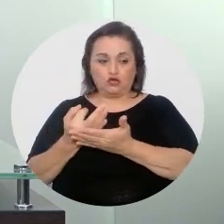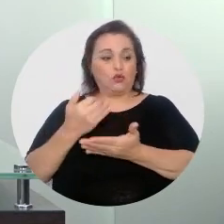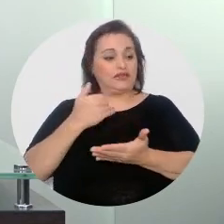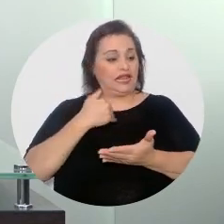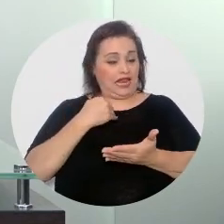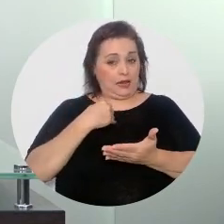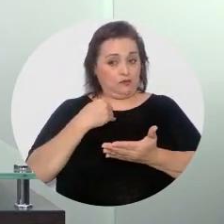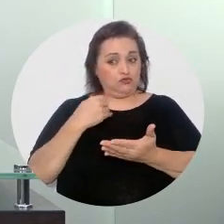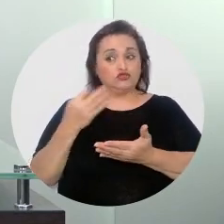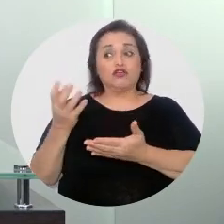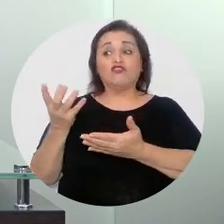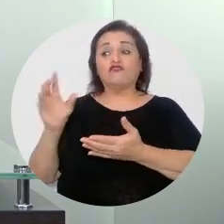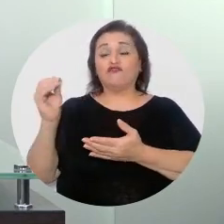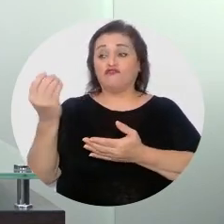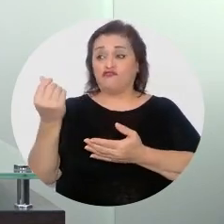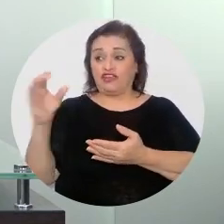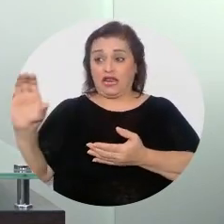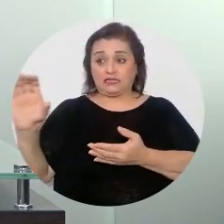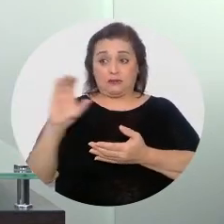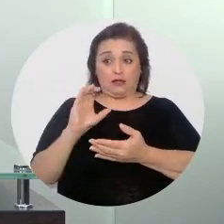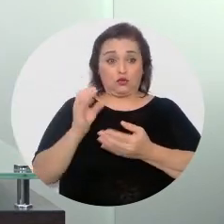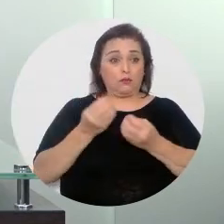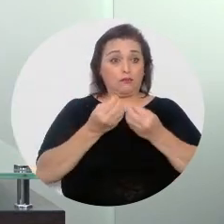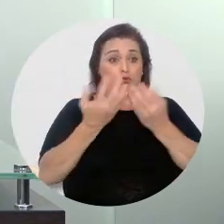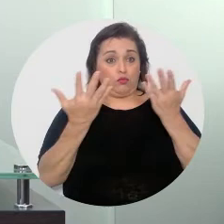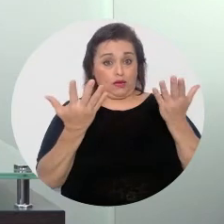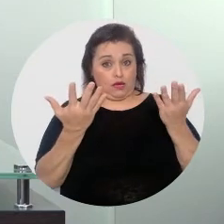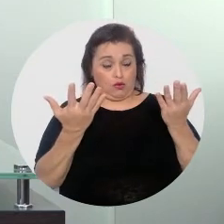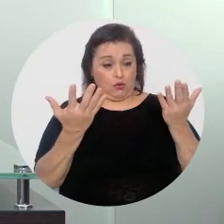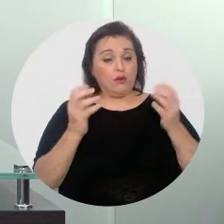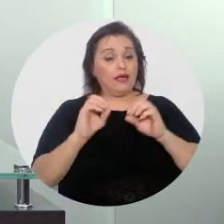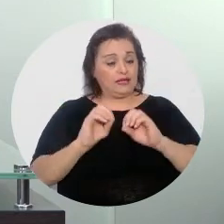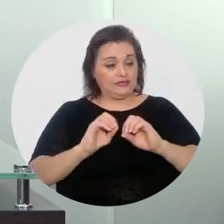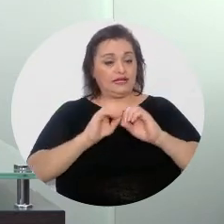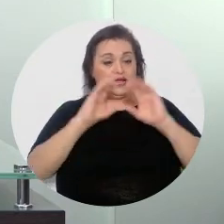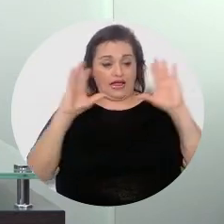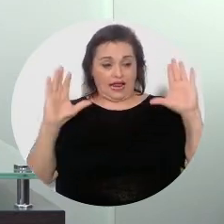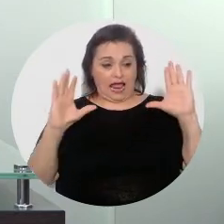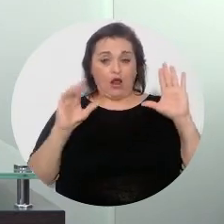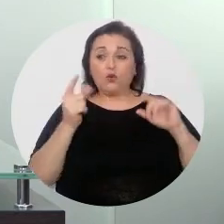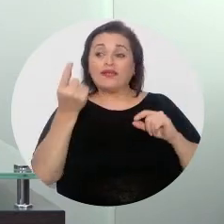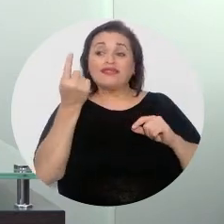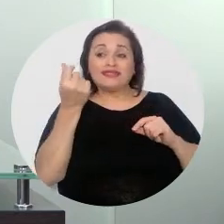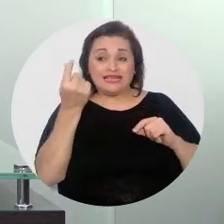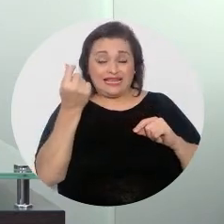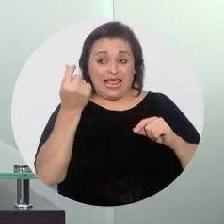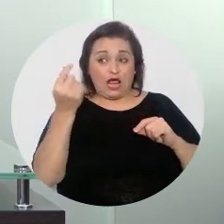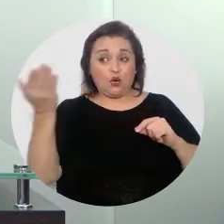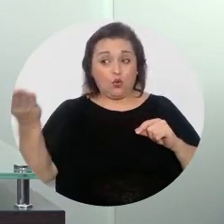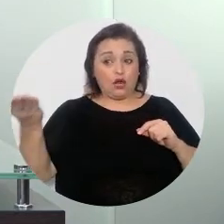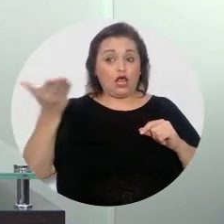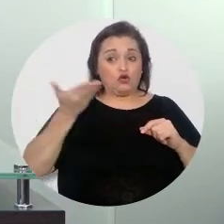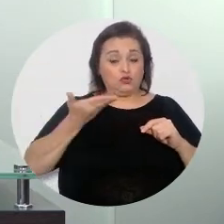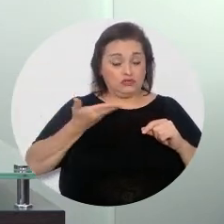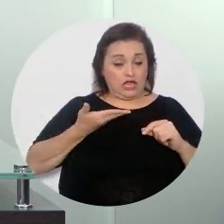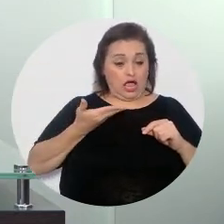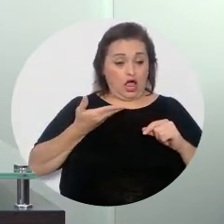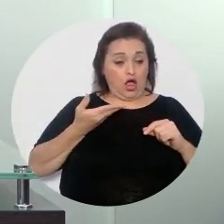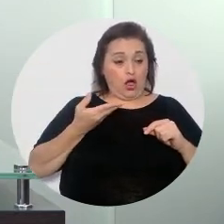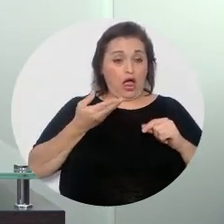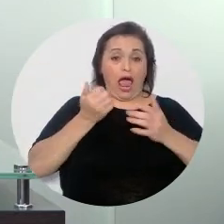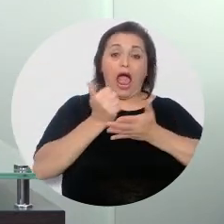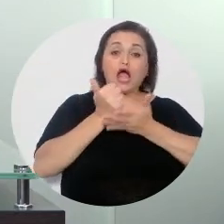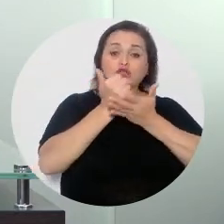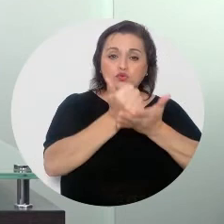lo que es el financiamiento público, claramente que es aquel dinero o aporte